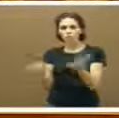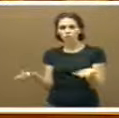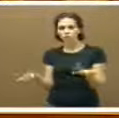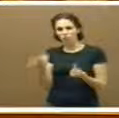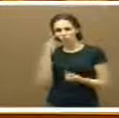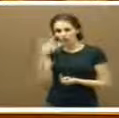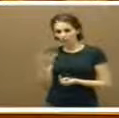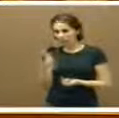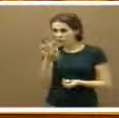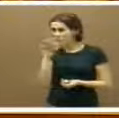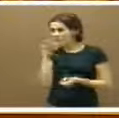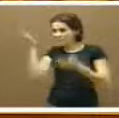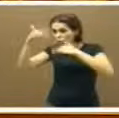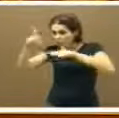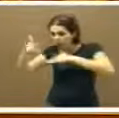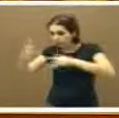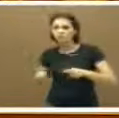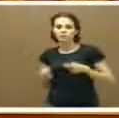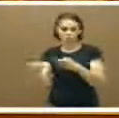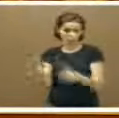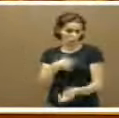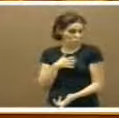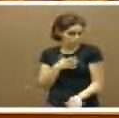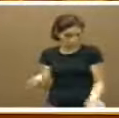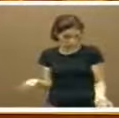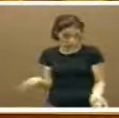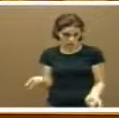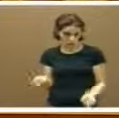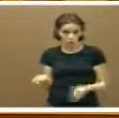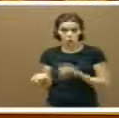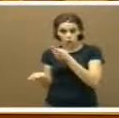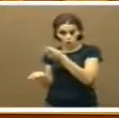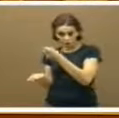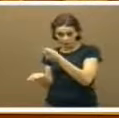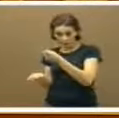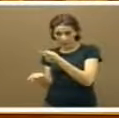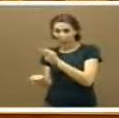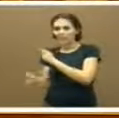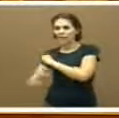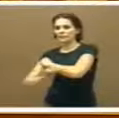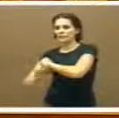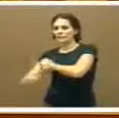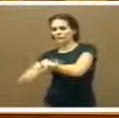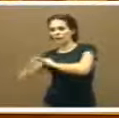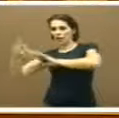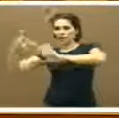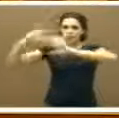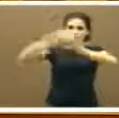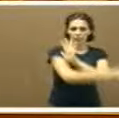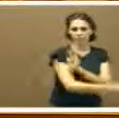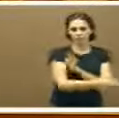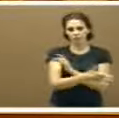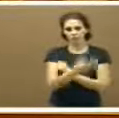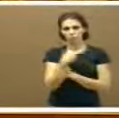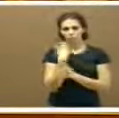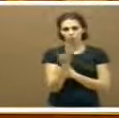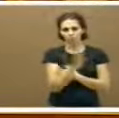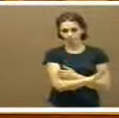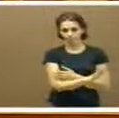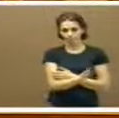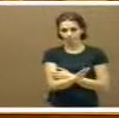de donde no hay no se puede sacar? Usted le dio la clave al portavoz socialista. El presidente Monago le dio la